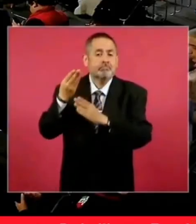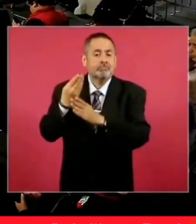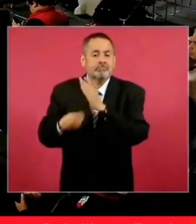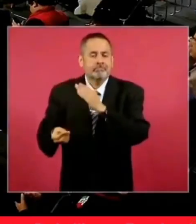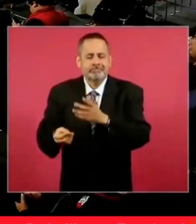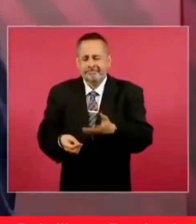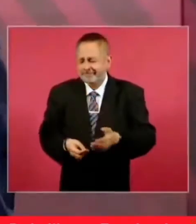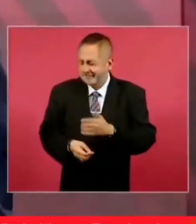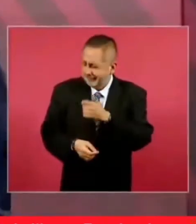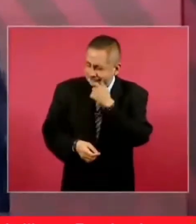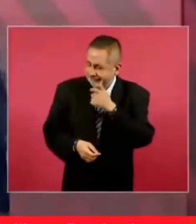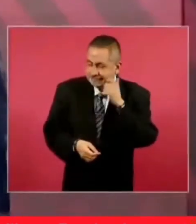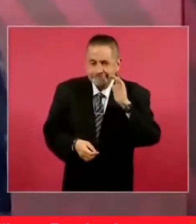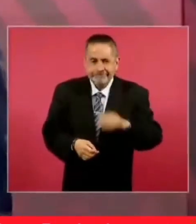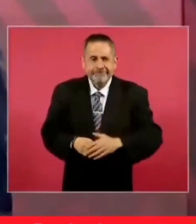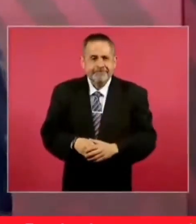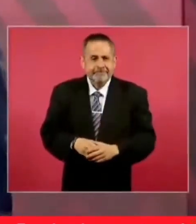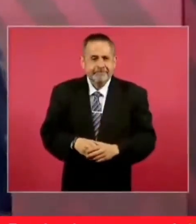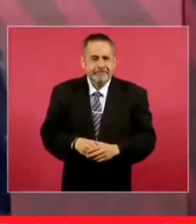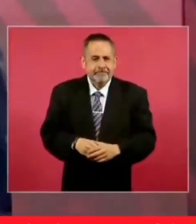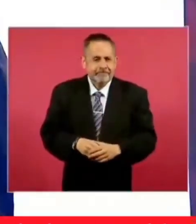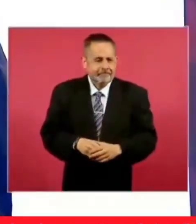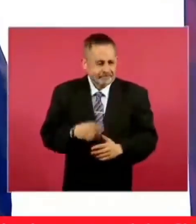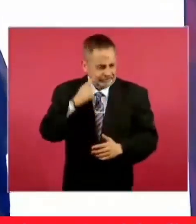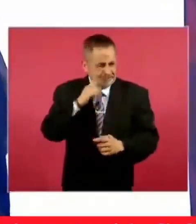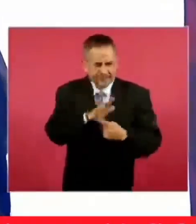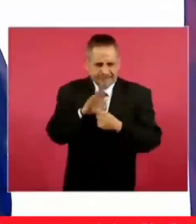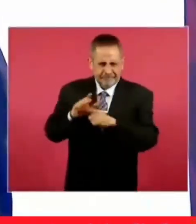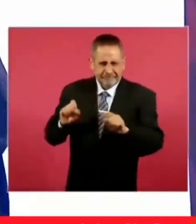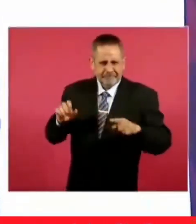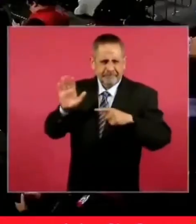Vamos a poner las cifras.